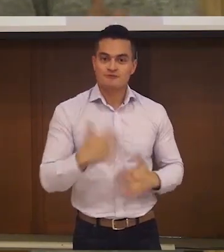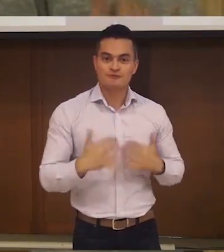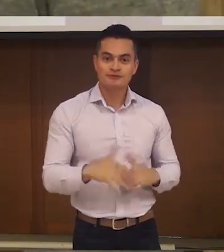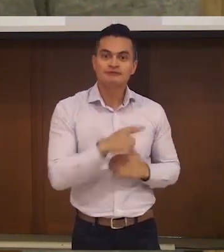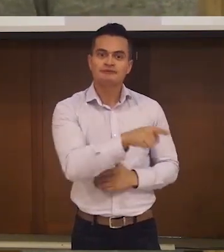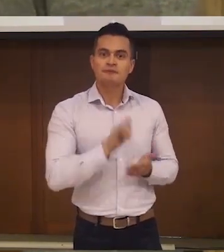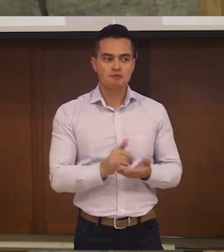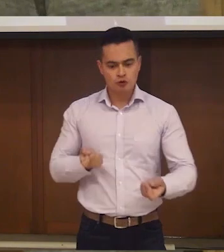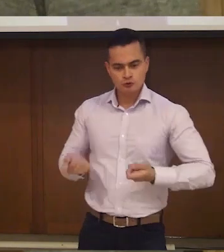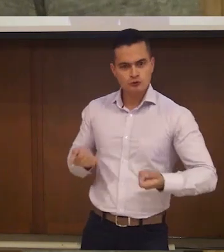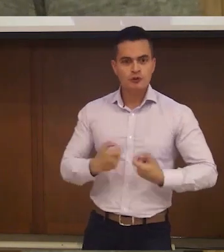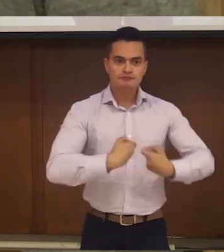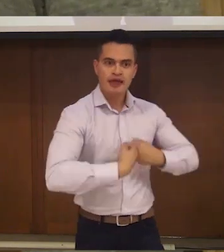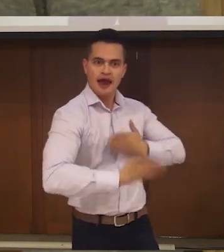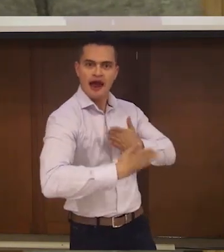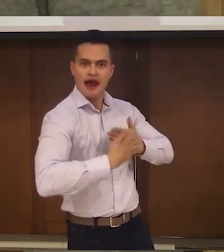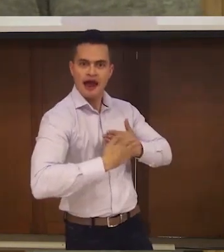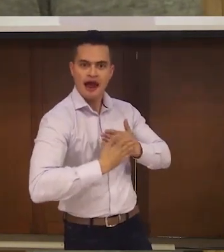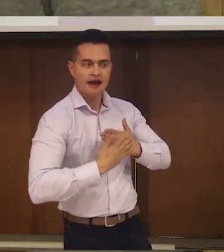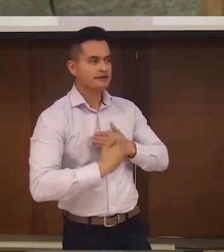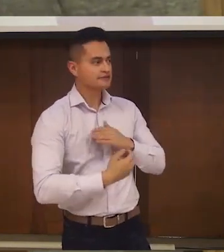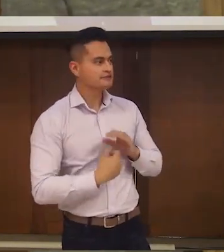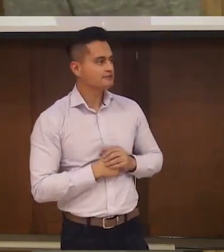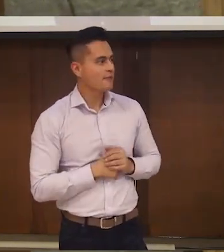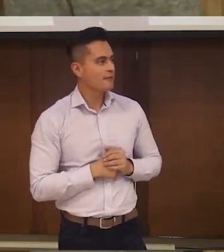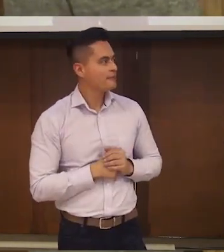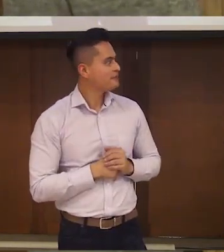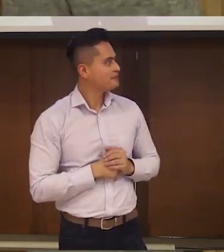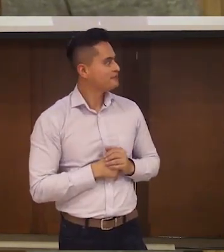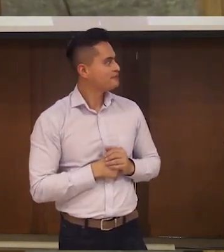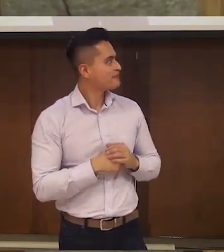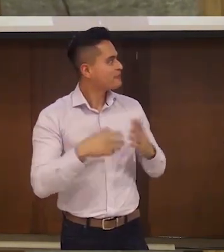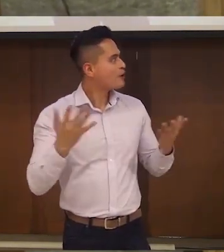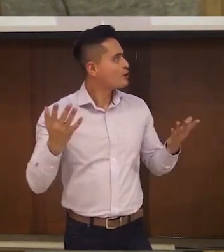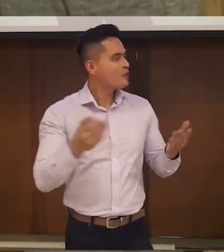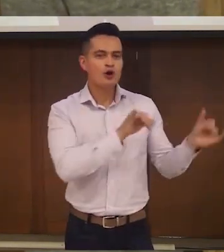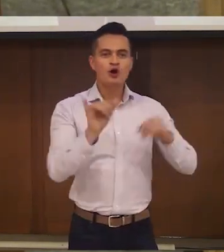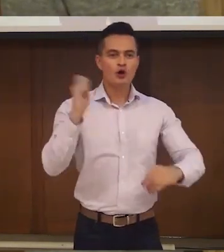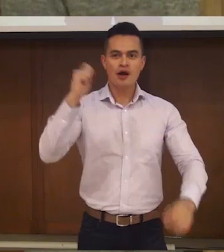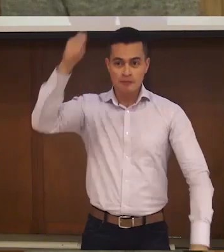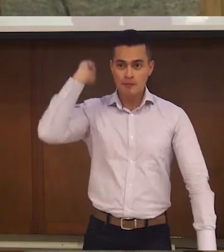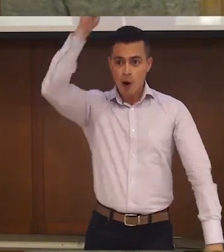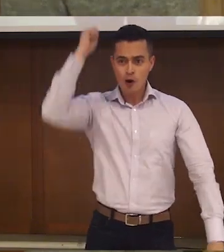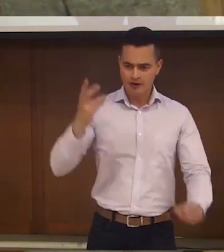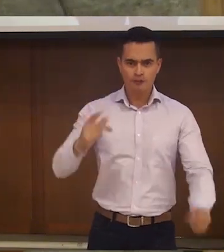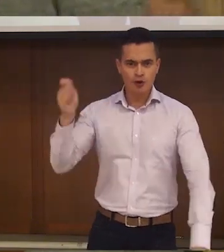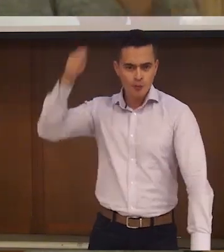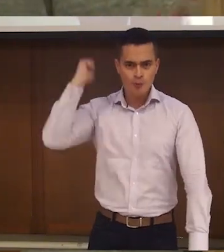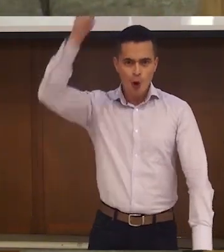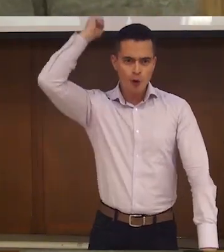mantuvo todas las riendas y los, ¿cómo se llaman? Los látigos, para que